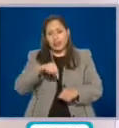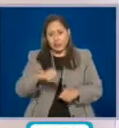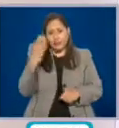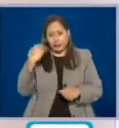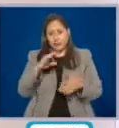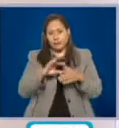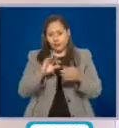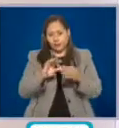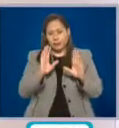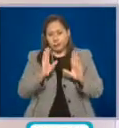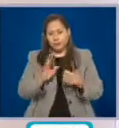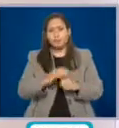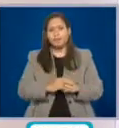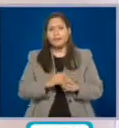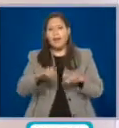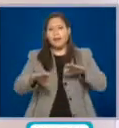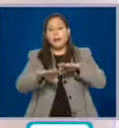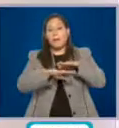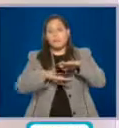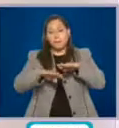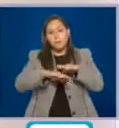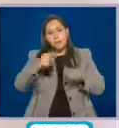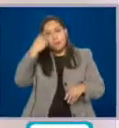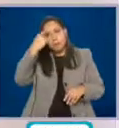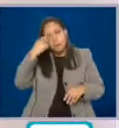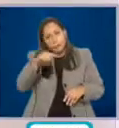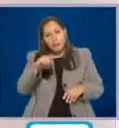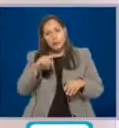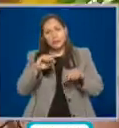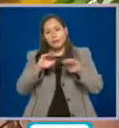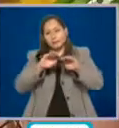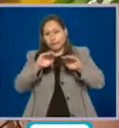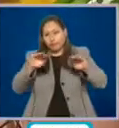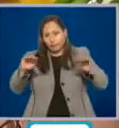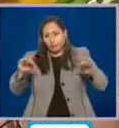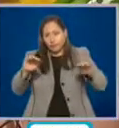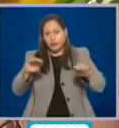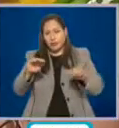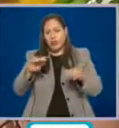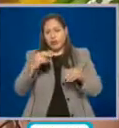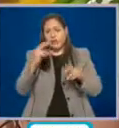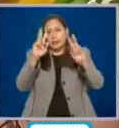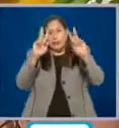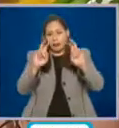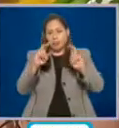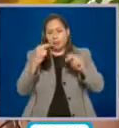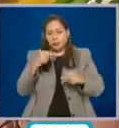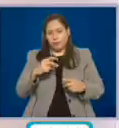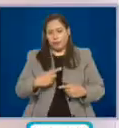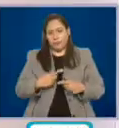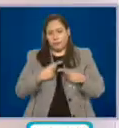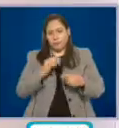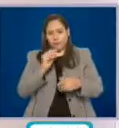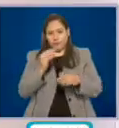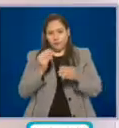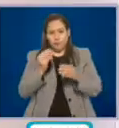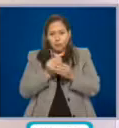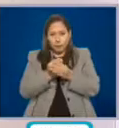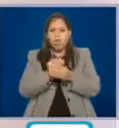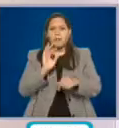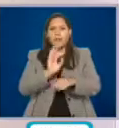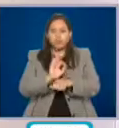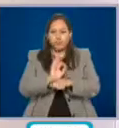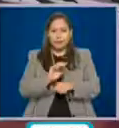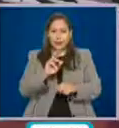respecto, establece las bases precisamente para normar el tema de protección de datos personales, que este es el tema que nos toca